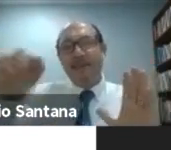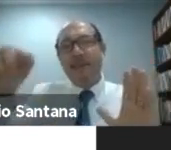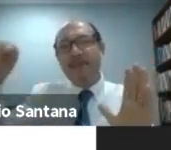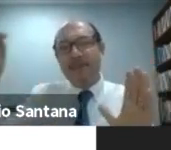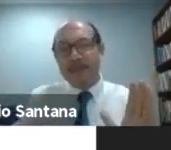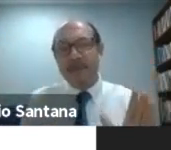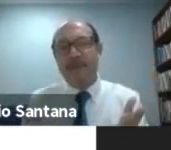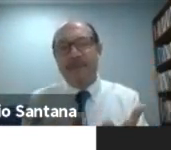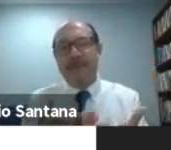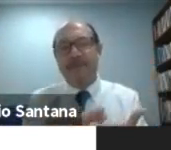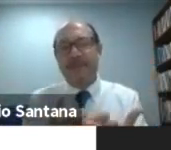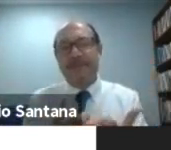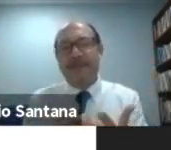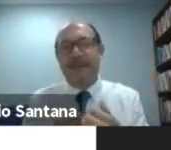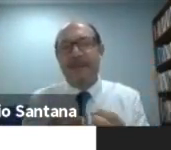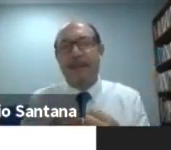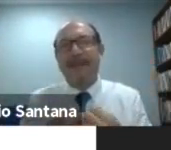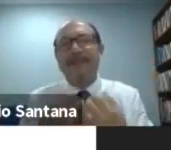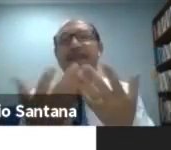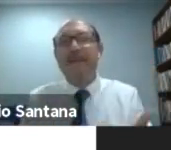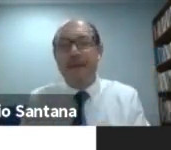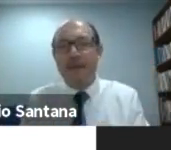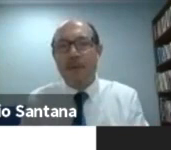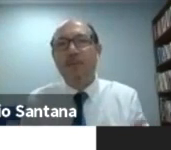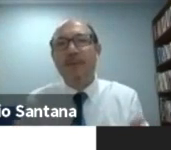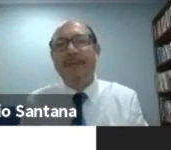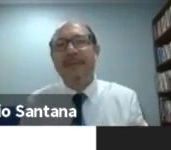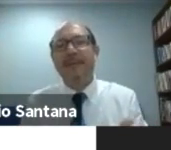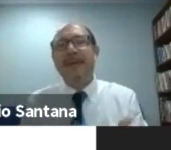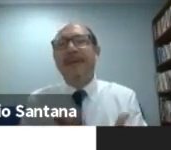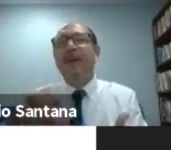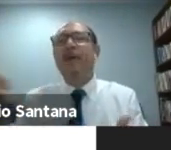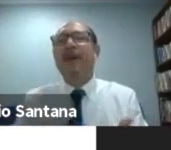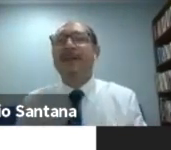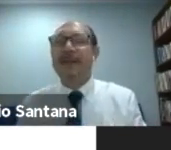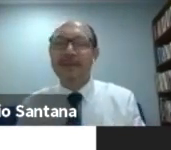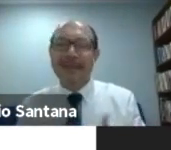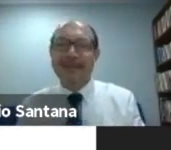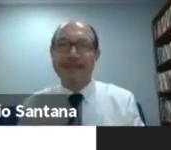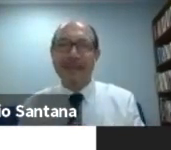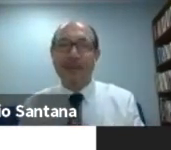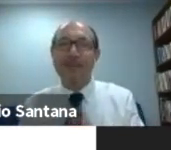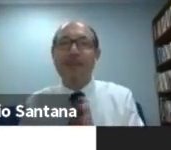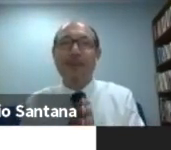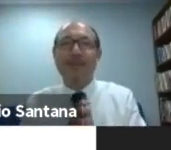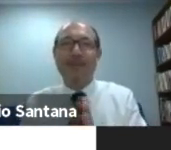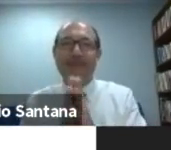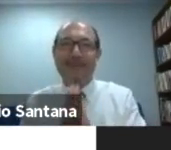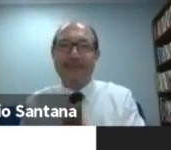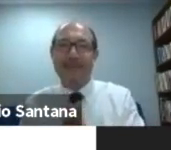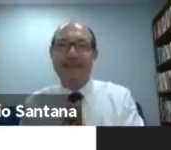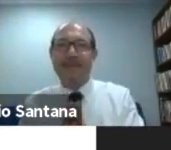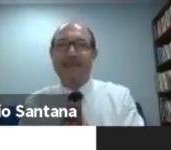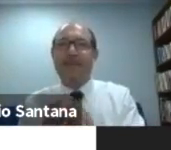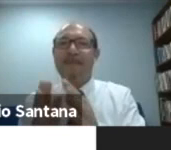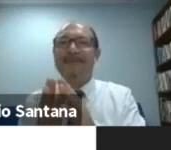estos comportamientos se prescriben como conductas que mejoran la salud en determinados grupos de